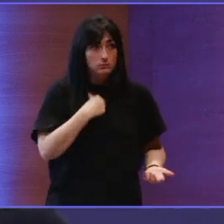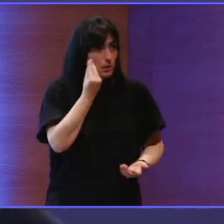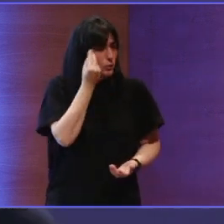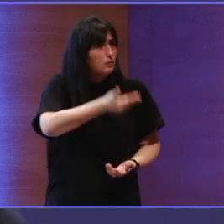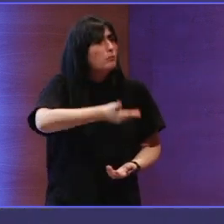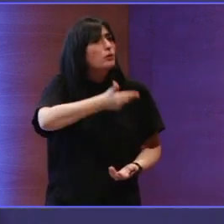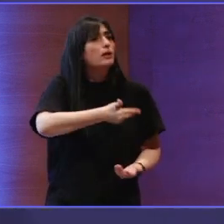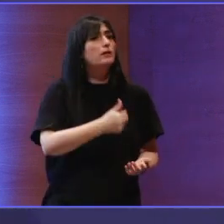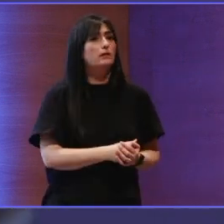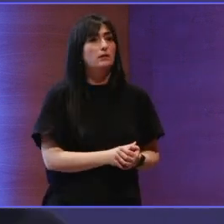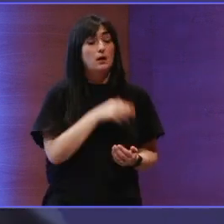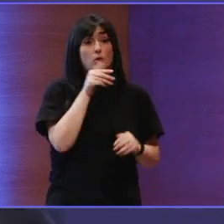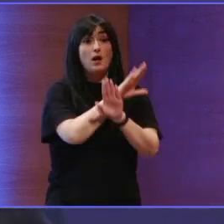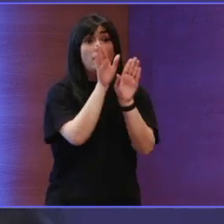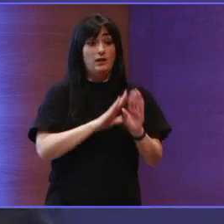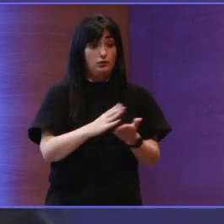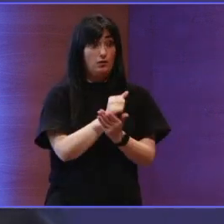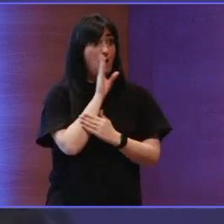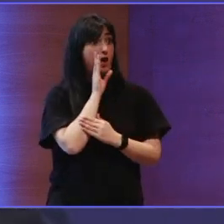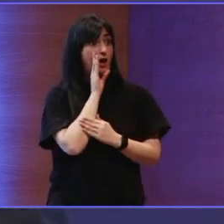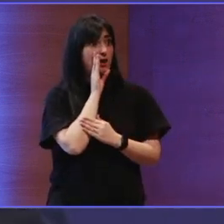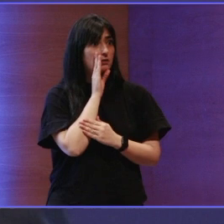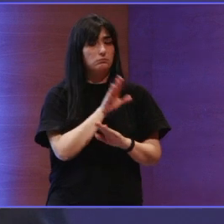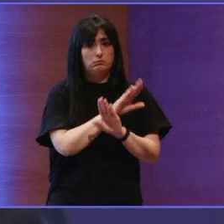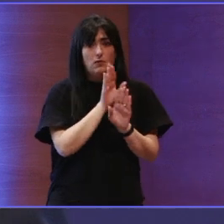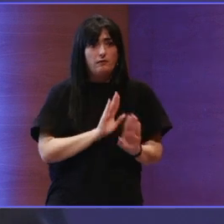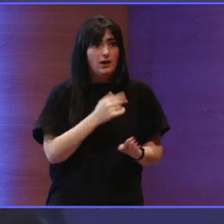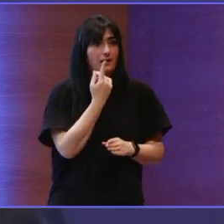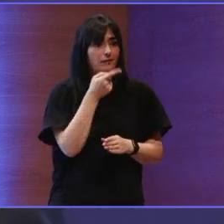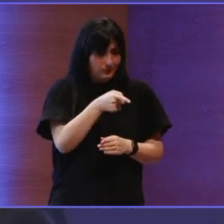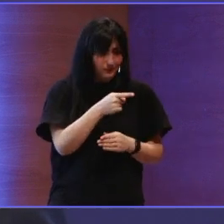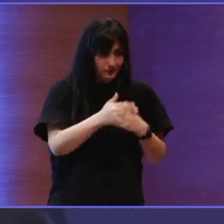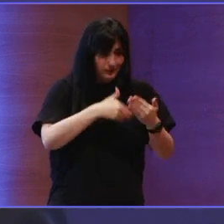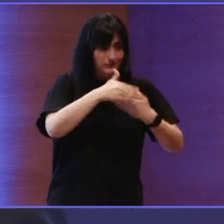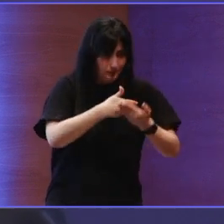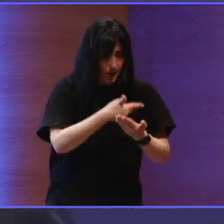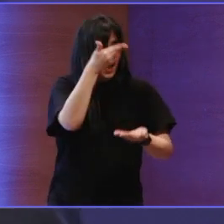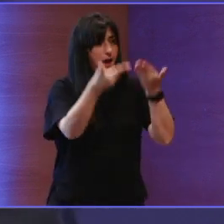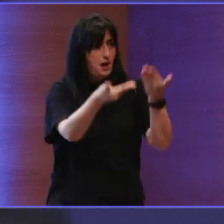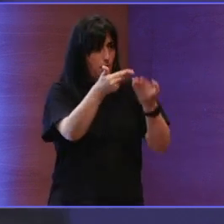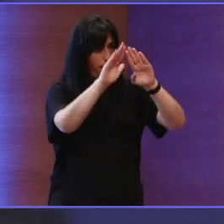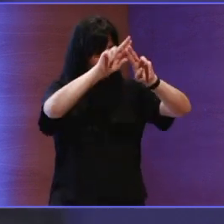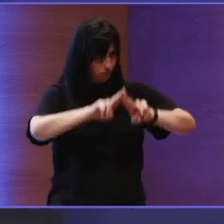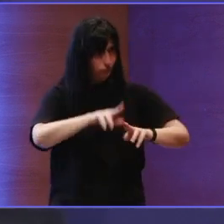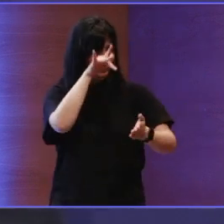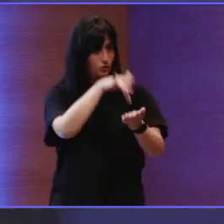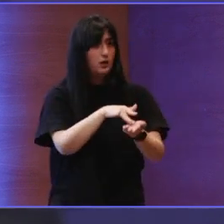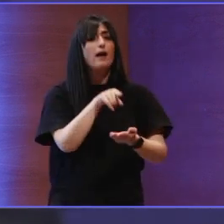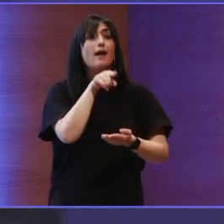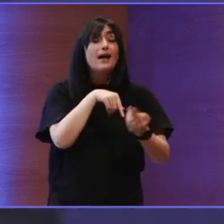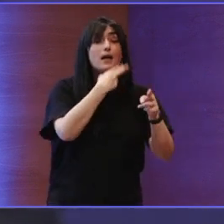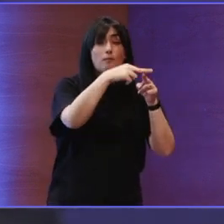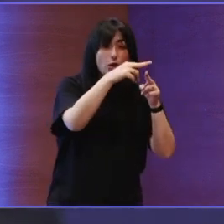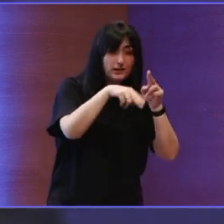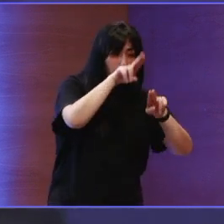importante porque de todo esto luego tienen que venir también las Las evaluaciones no y se valoran las políticas es decir las tomas